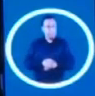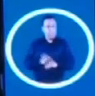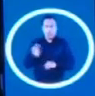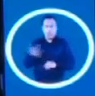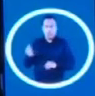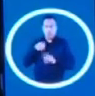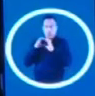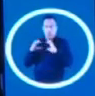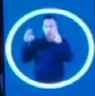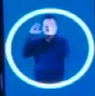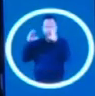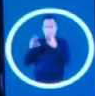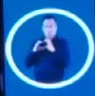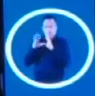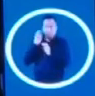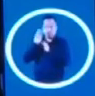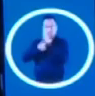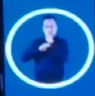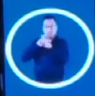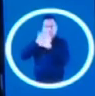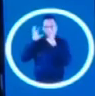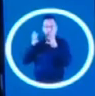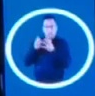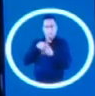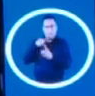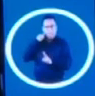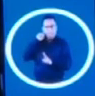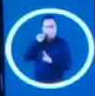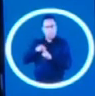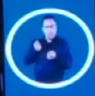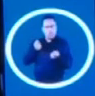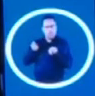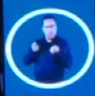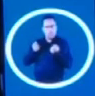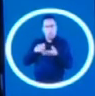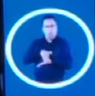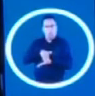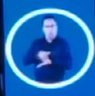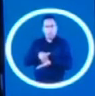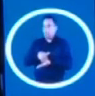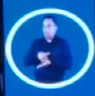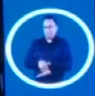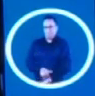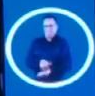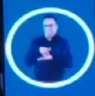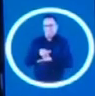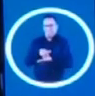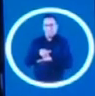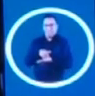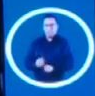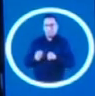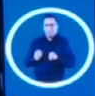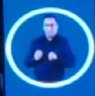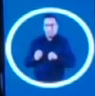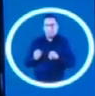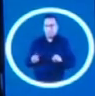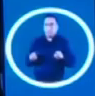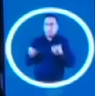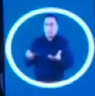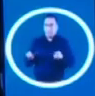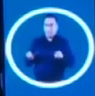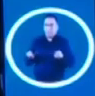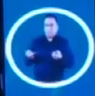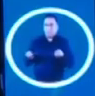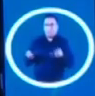de comercio a nivel global, cómo se fortalece el comercio local,